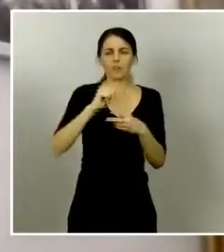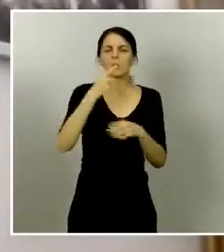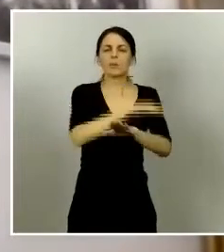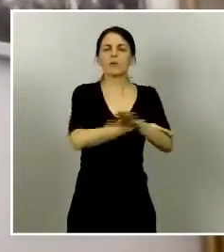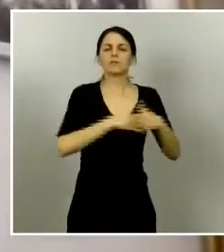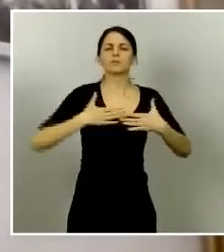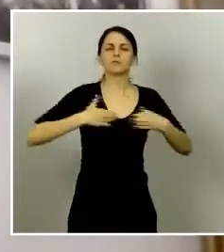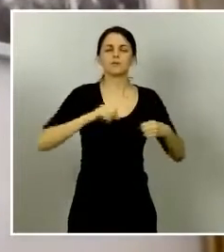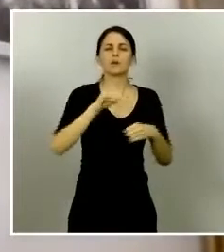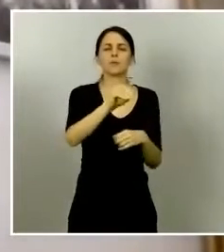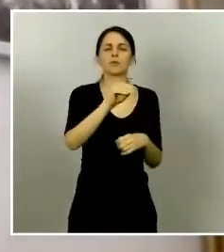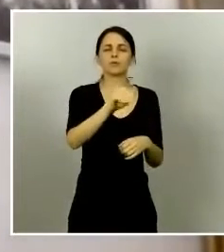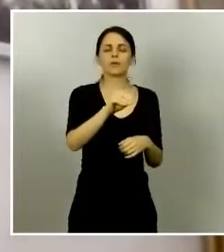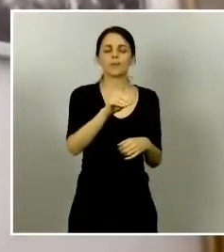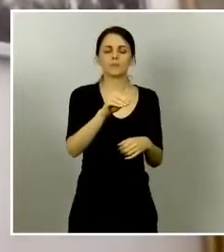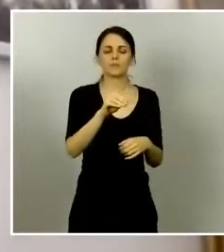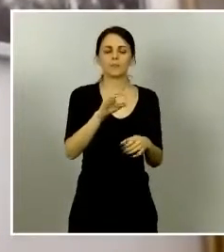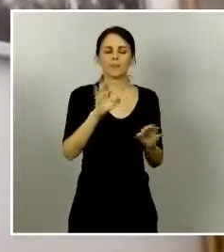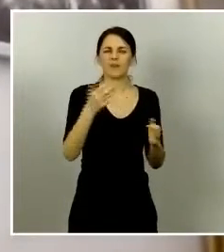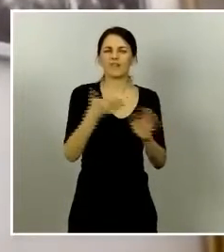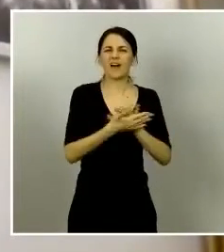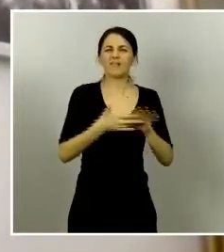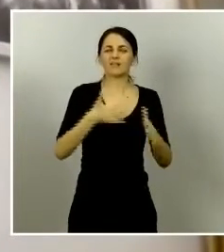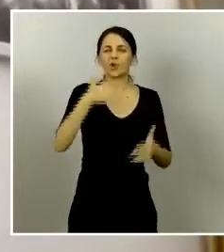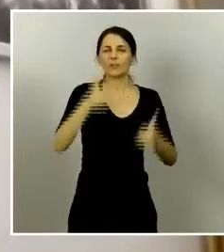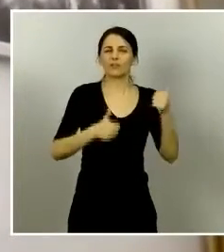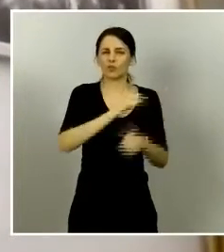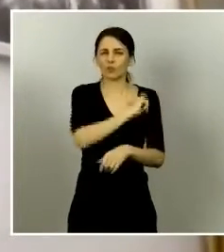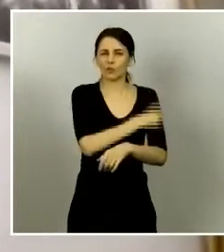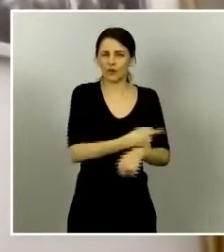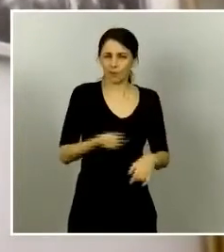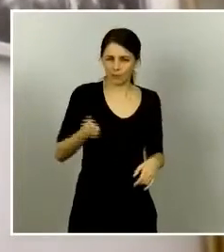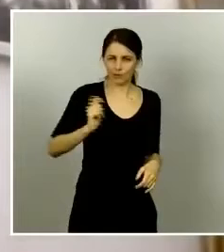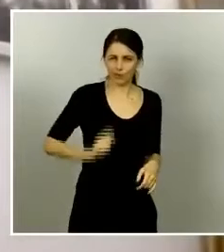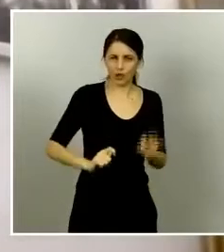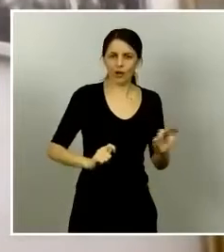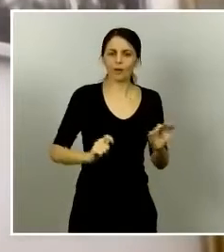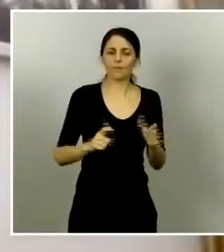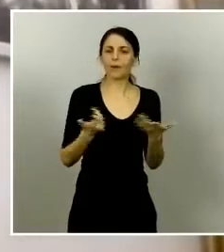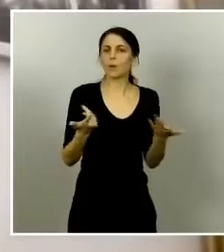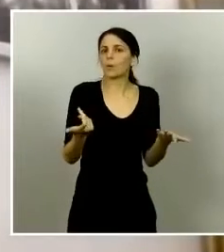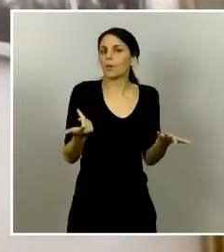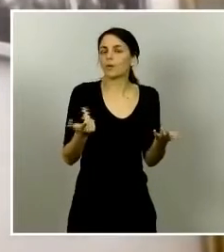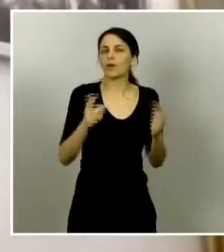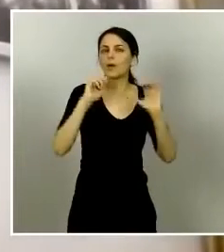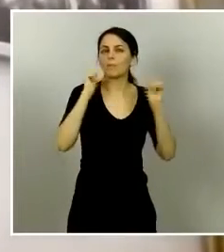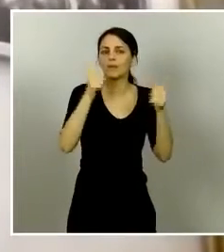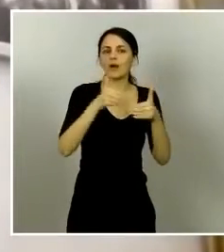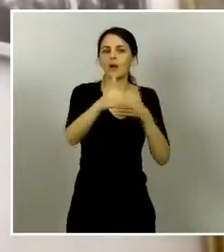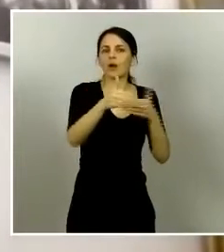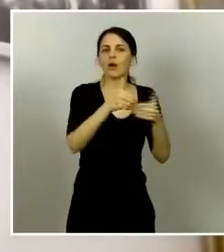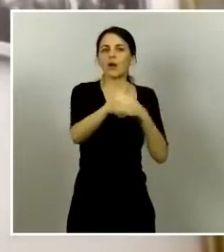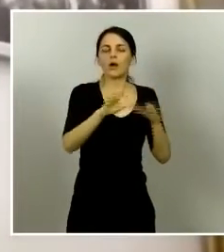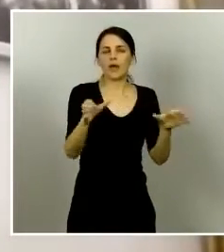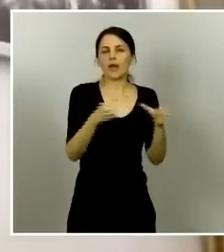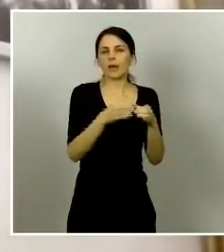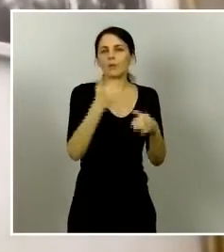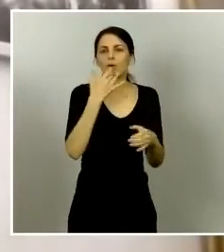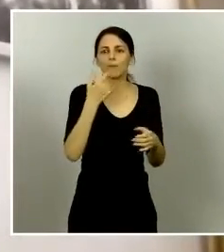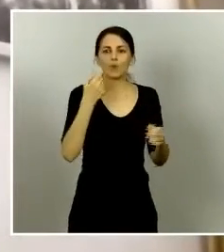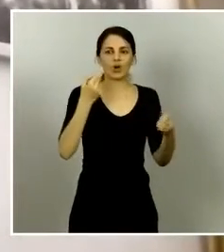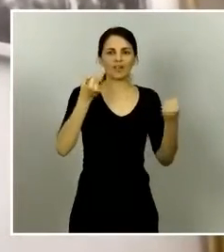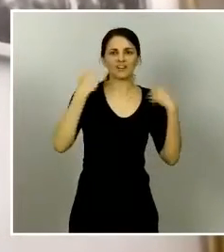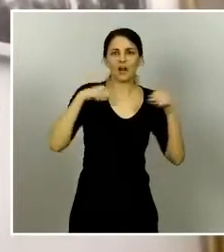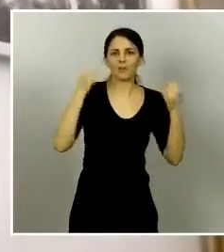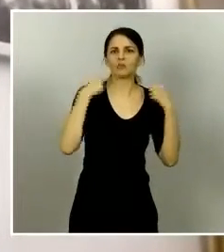compañeros. En primer lugar, al ministro de Sanidad se refería ahora a la competición deportiva profesional. ¿A partir